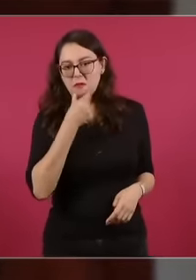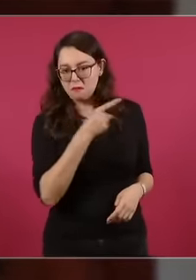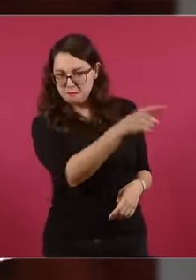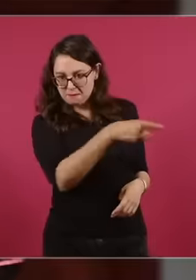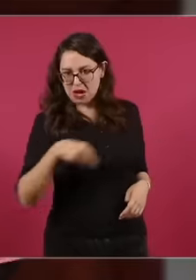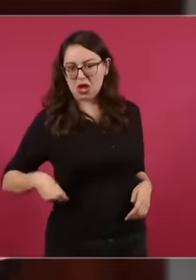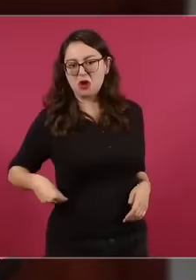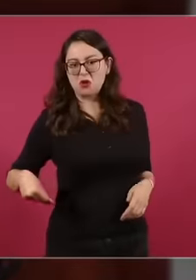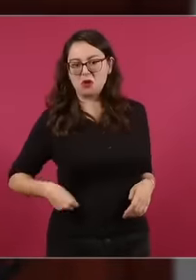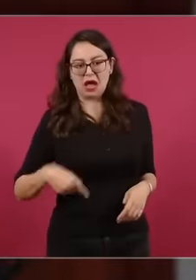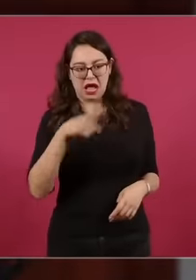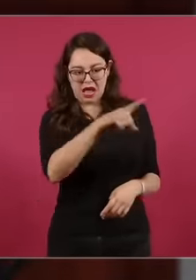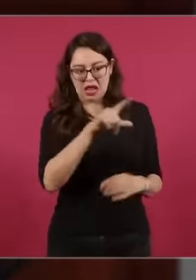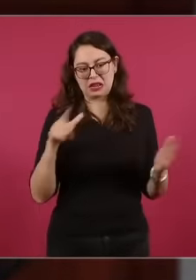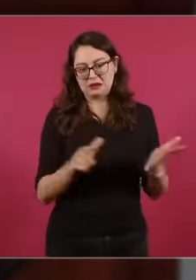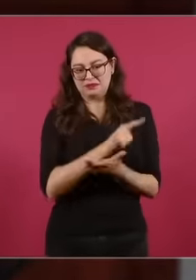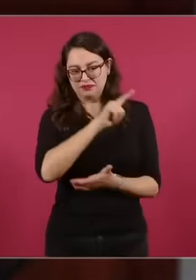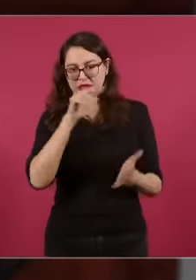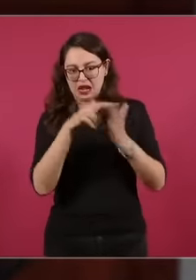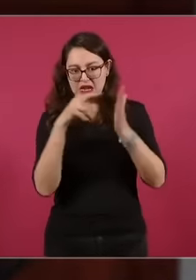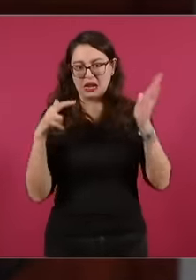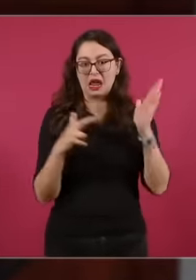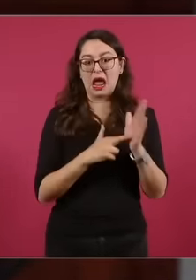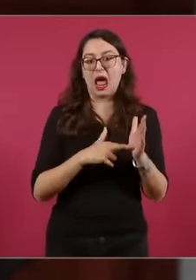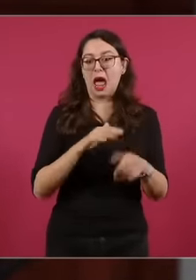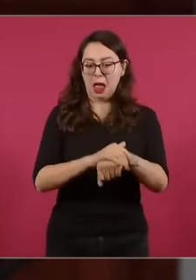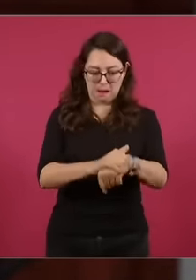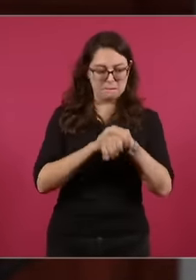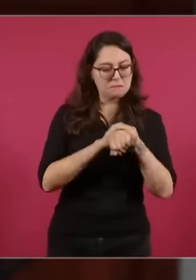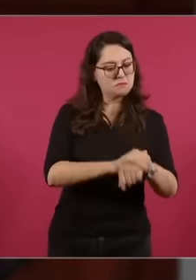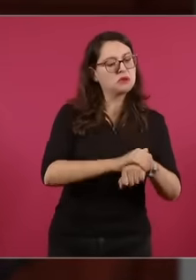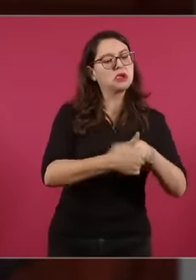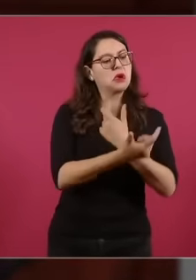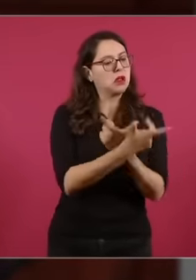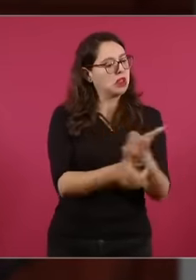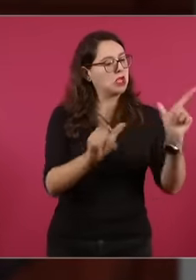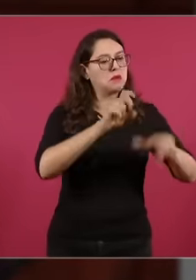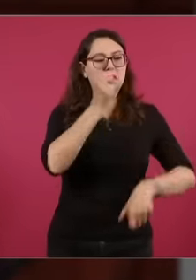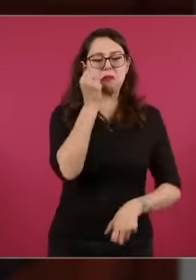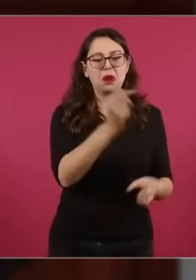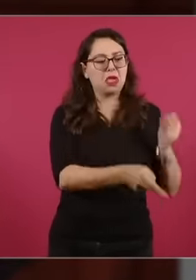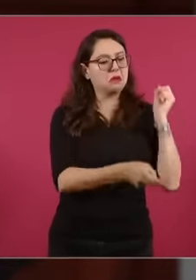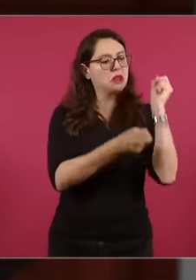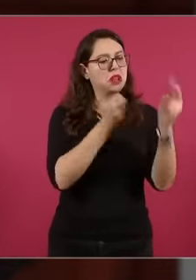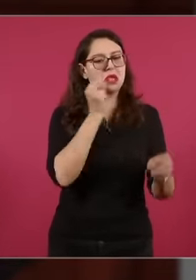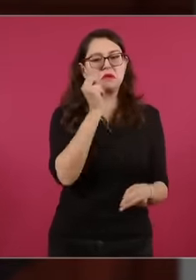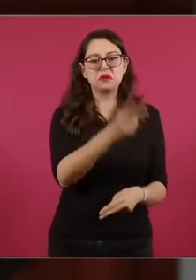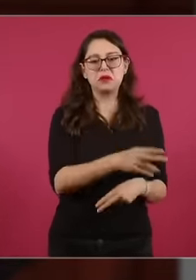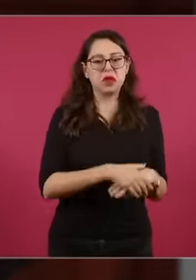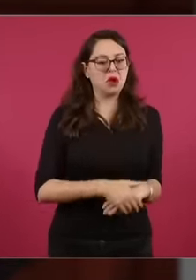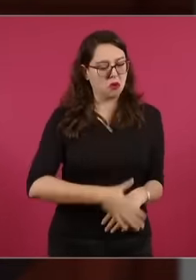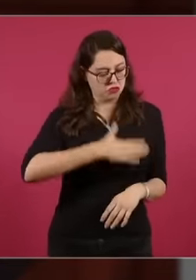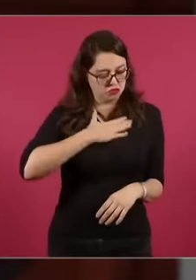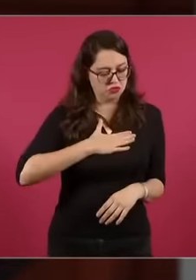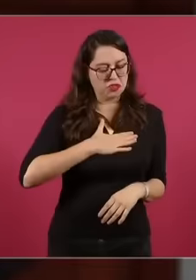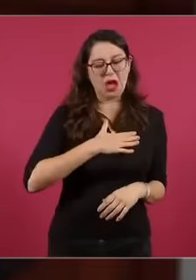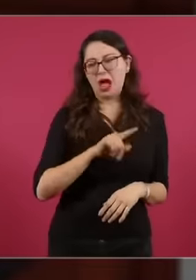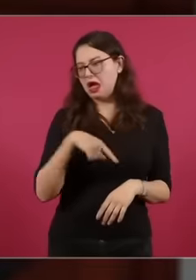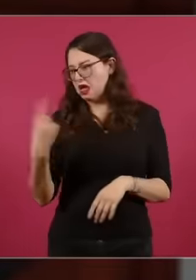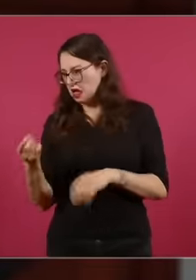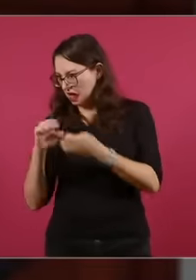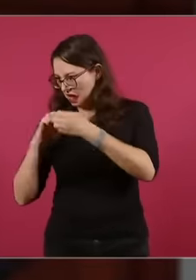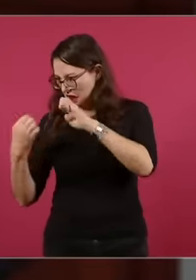el reglamento a la Benito Juárez. Para mis amigos y mis privilegiados, justicia y gracia. Y para